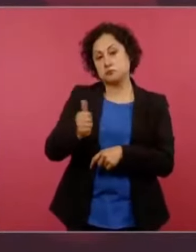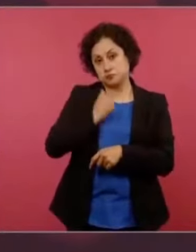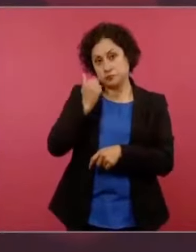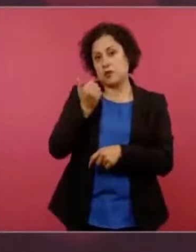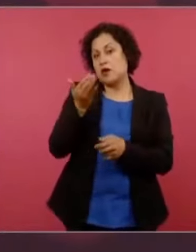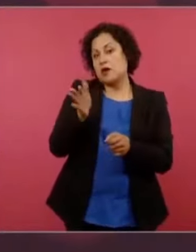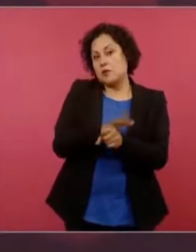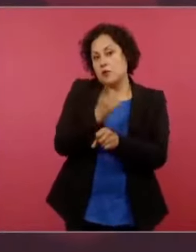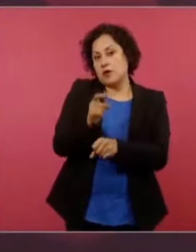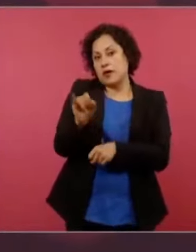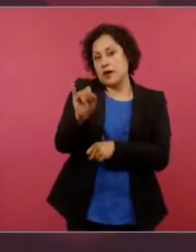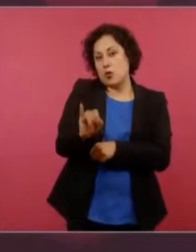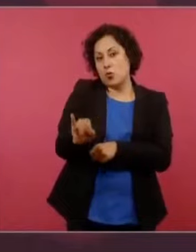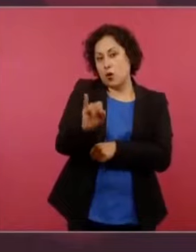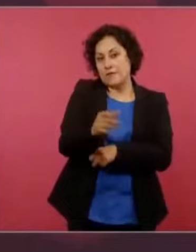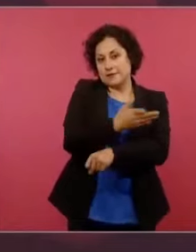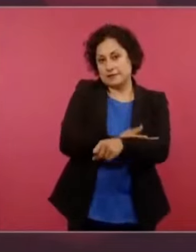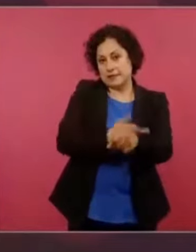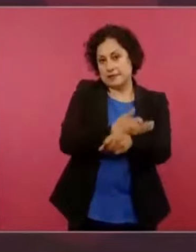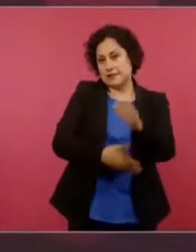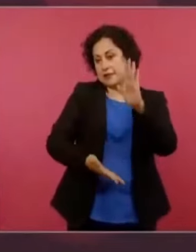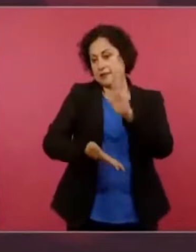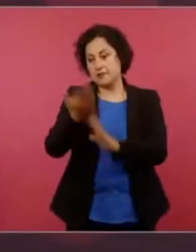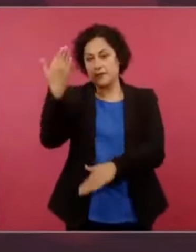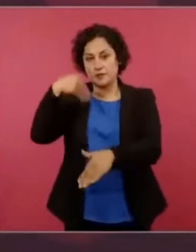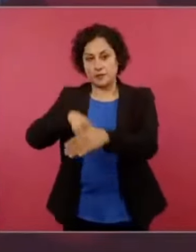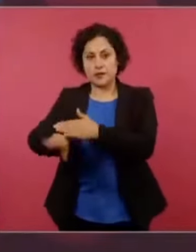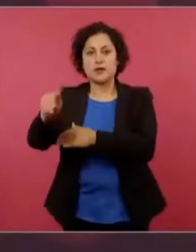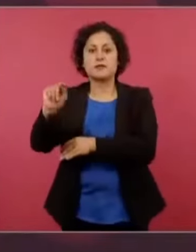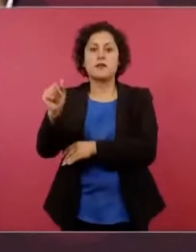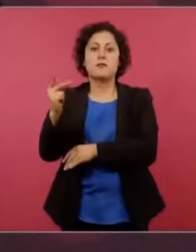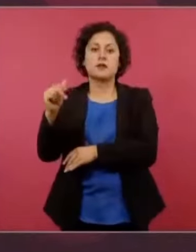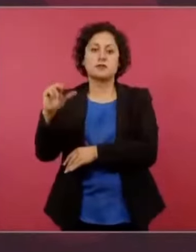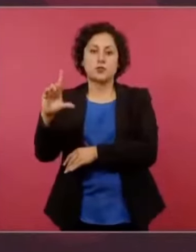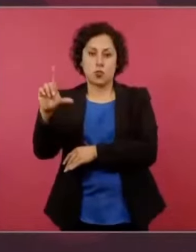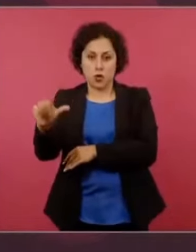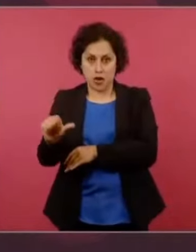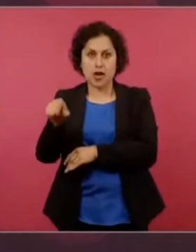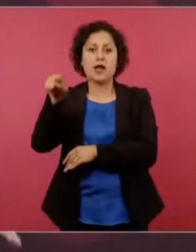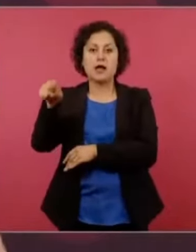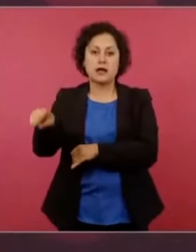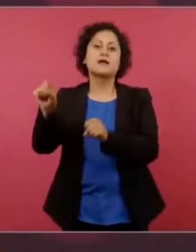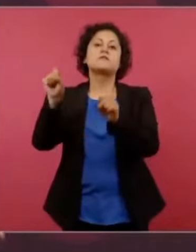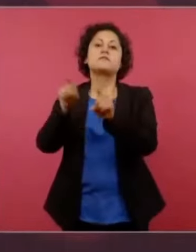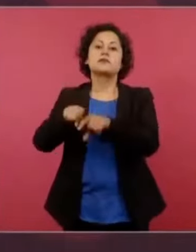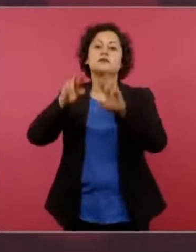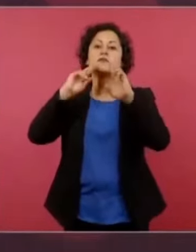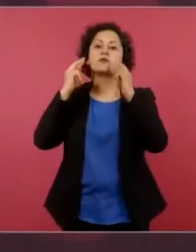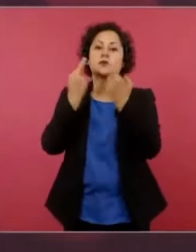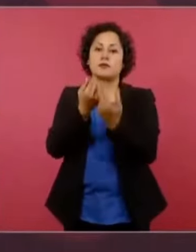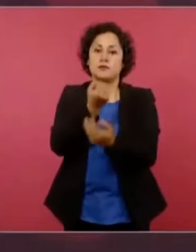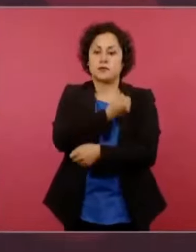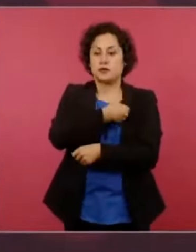tarde para dormir en Tapachula, hagamos la reunión de salud